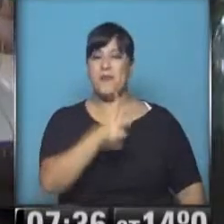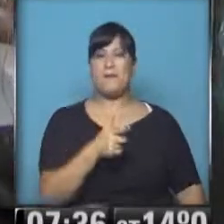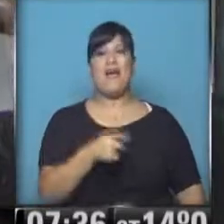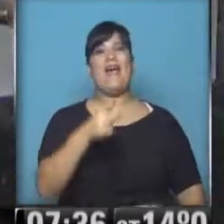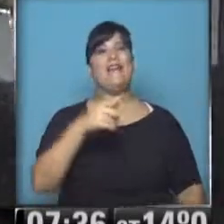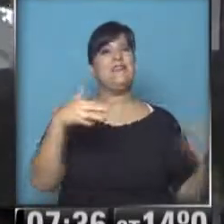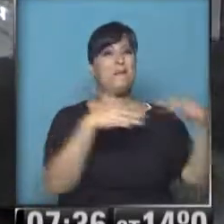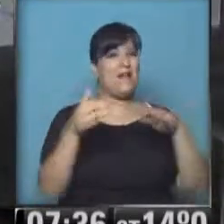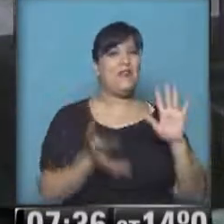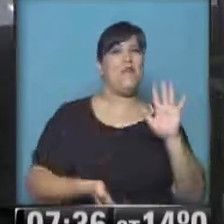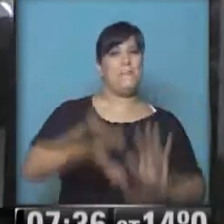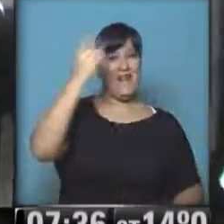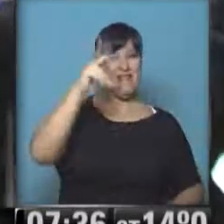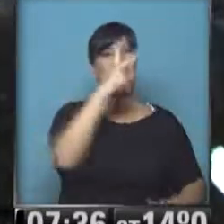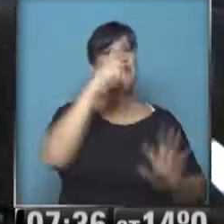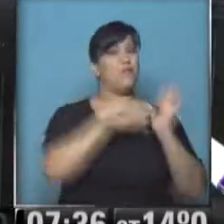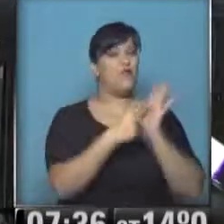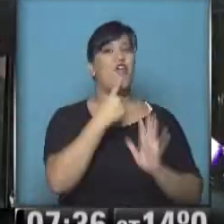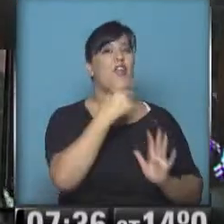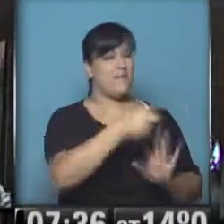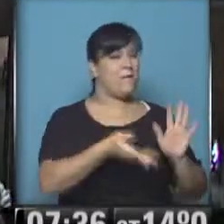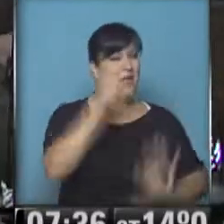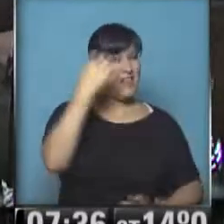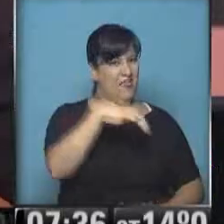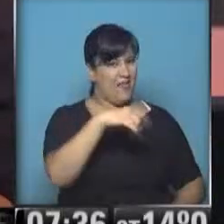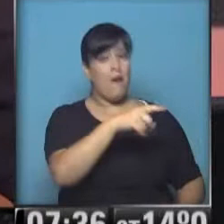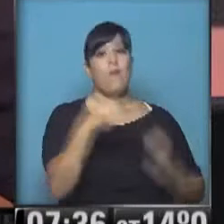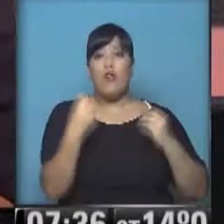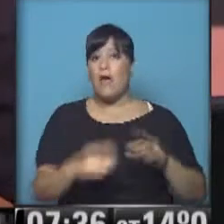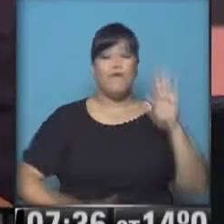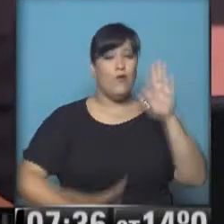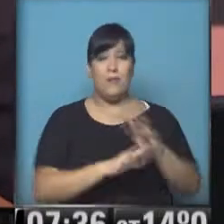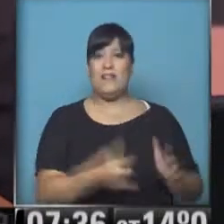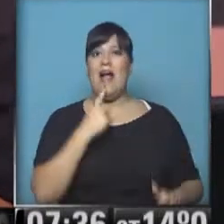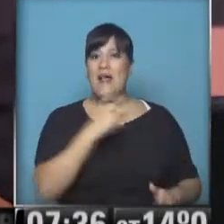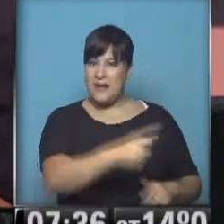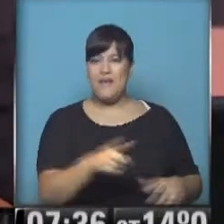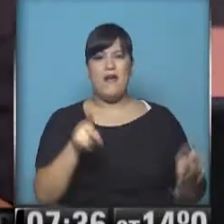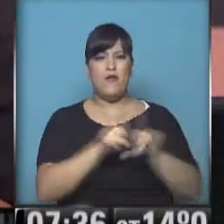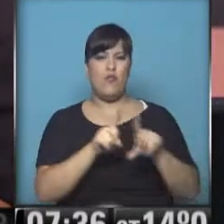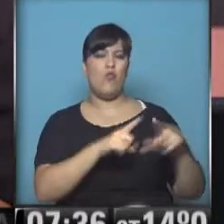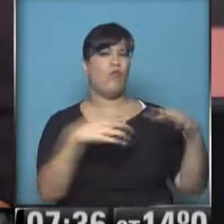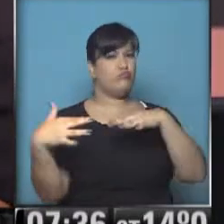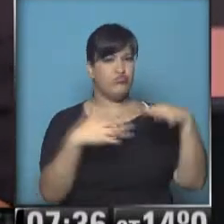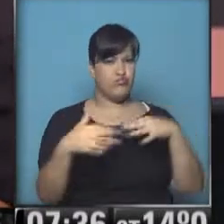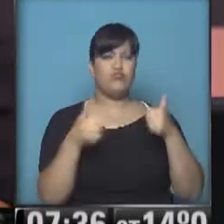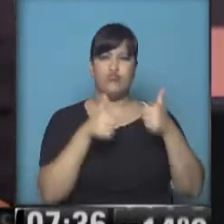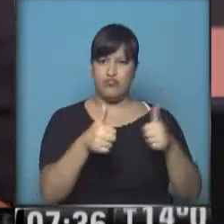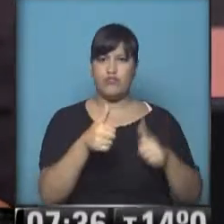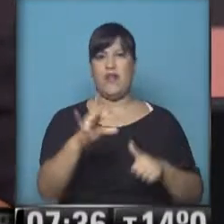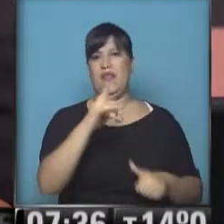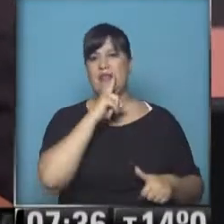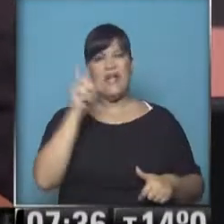más que 3 puntos. Sí, lejos. Y además porque fundamentalmente River, más allá de un planteo que trata de respetar de la mano de su técnico